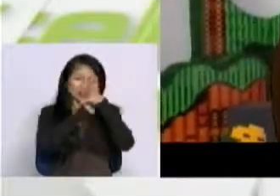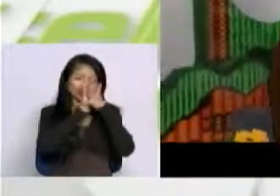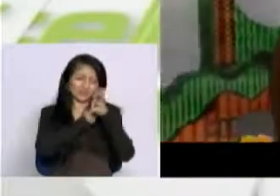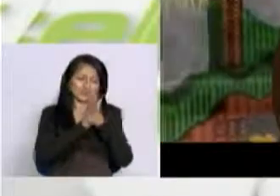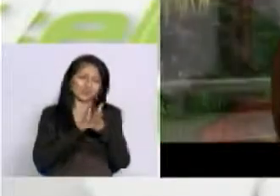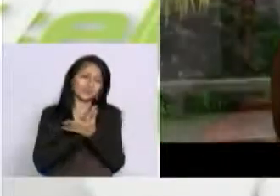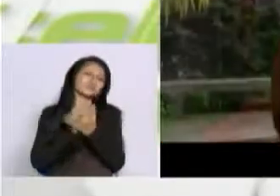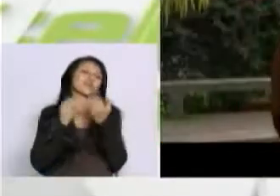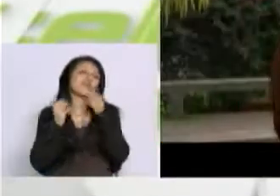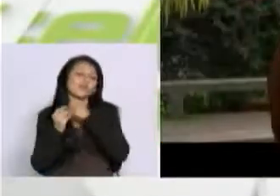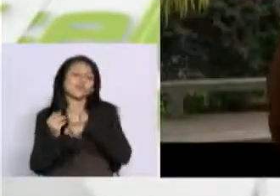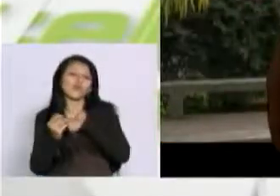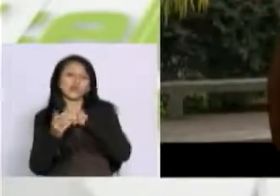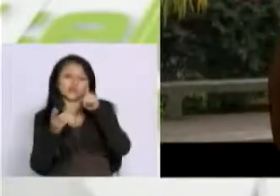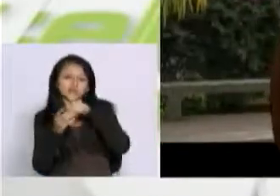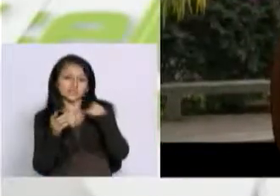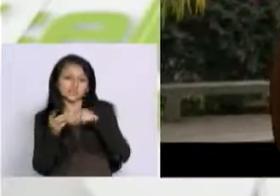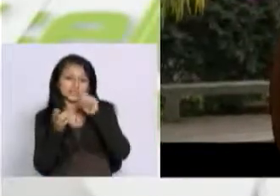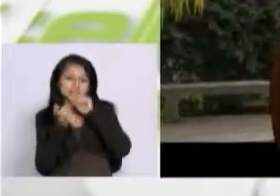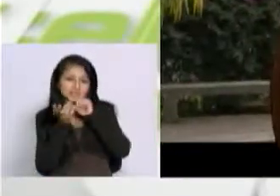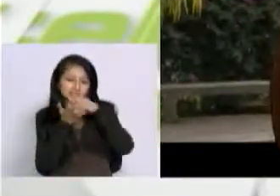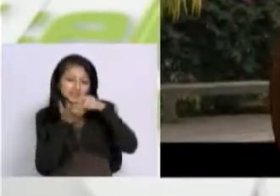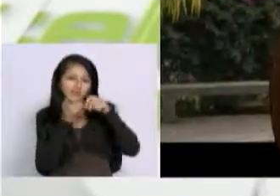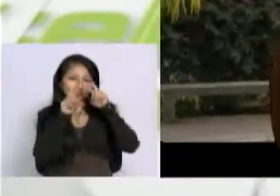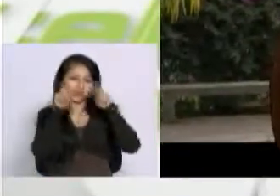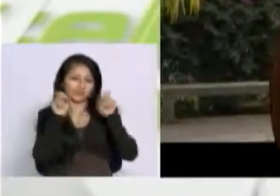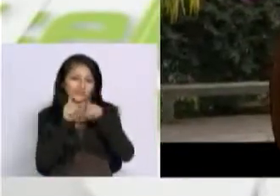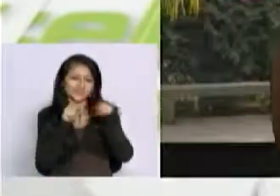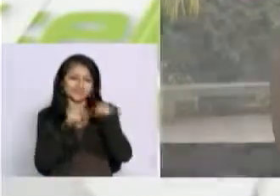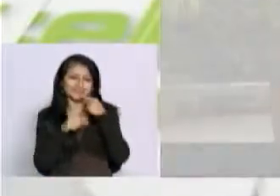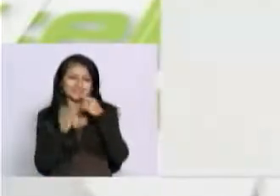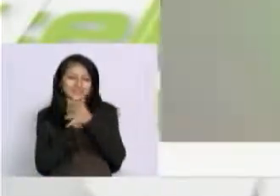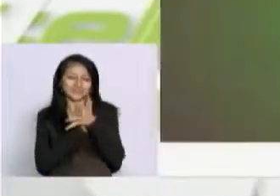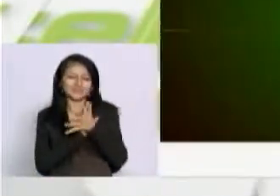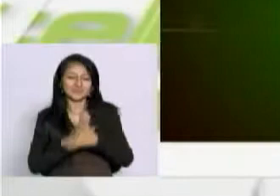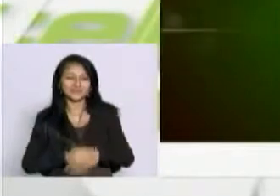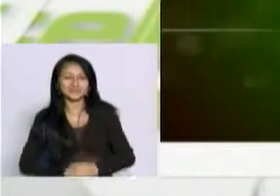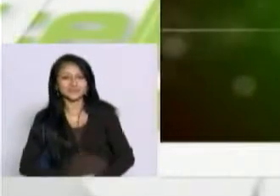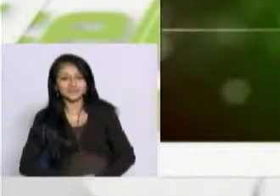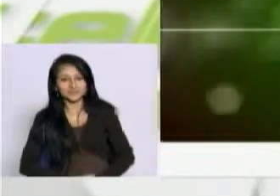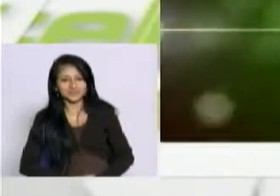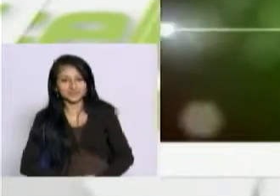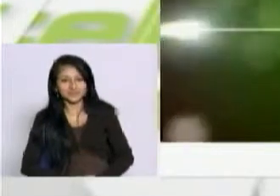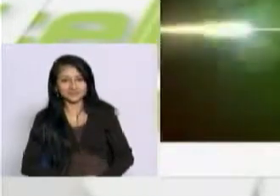Telecafé. Escríbanos a nuestros correos electrónicos que aparecen en pantalla.